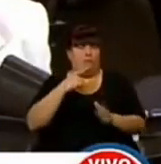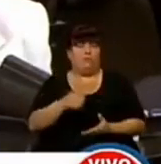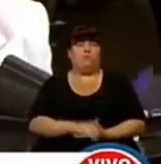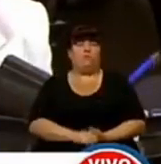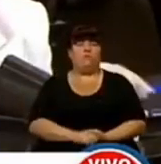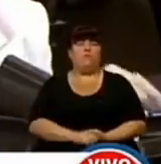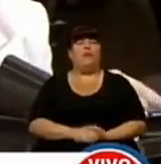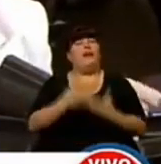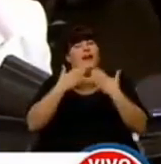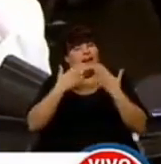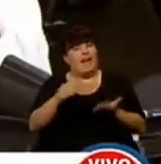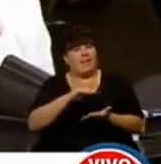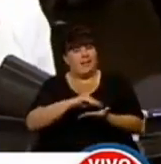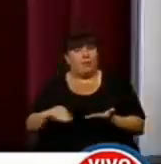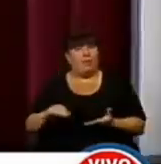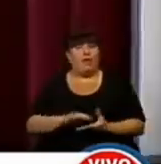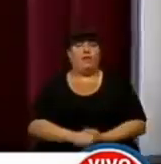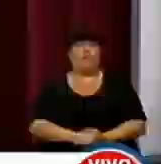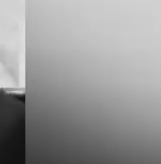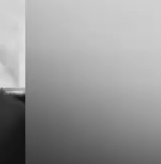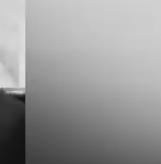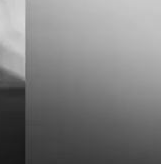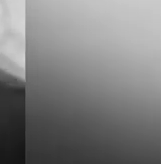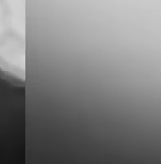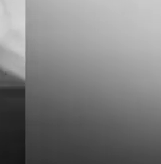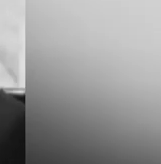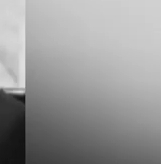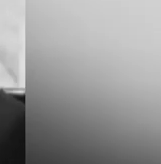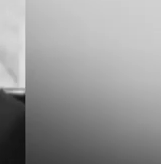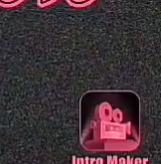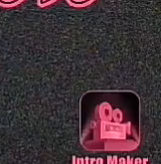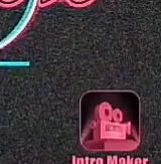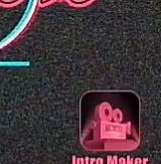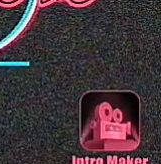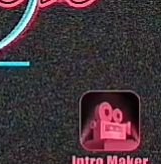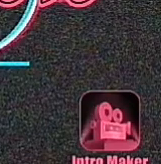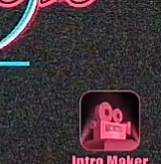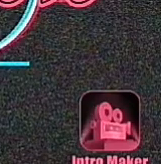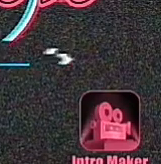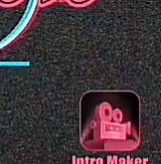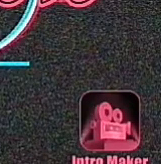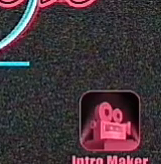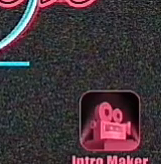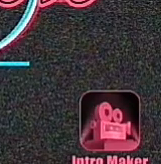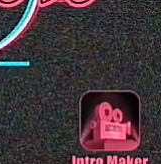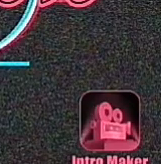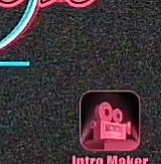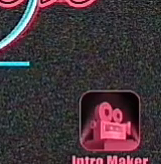Gracias, diputado. Son todos fachos.